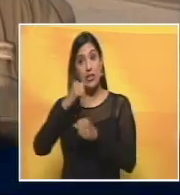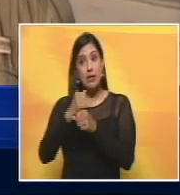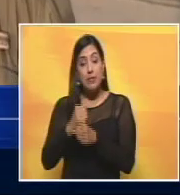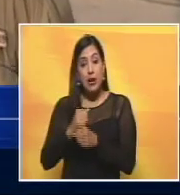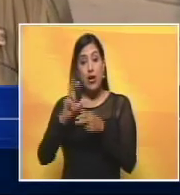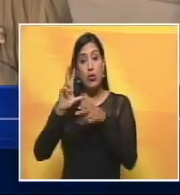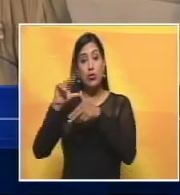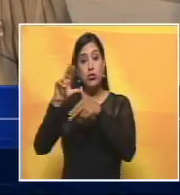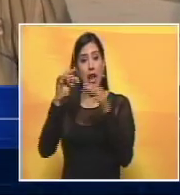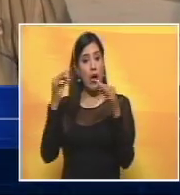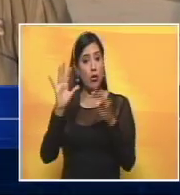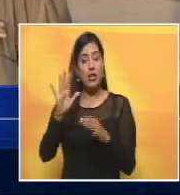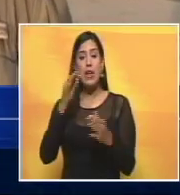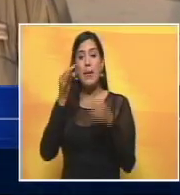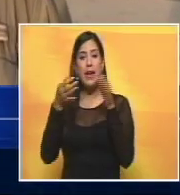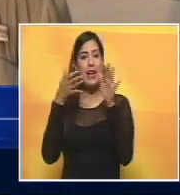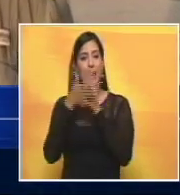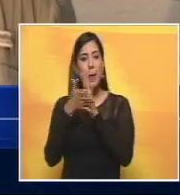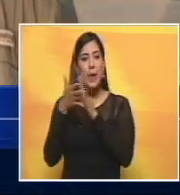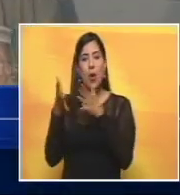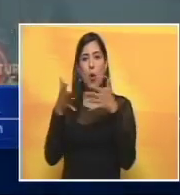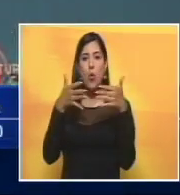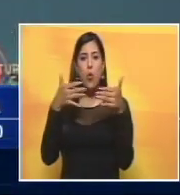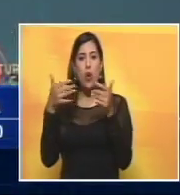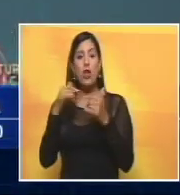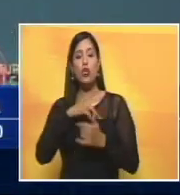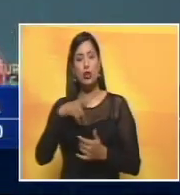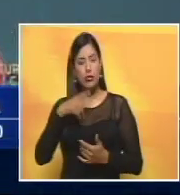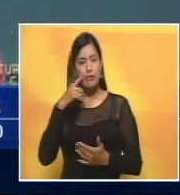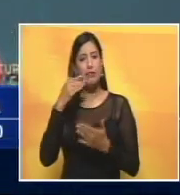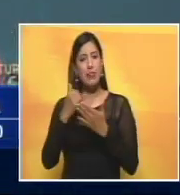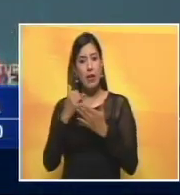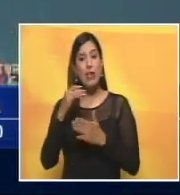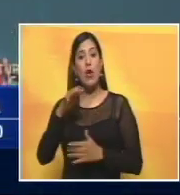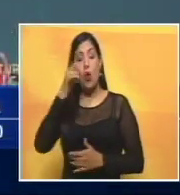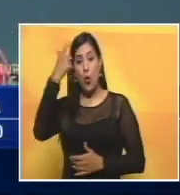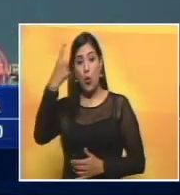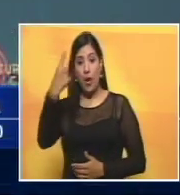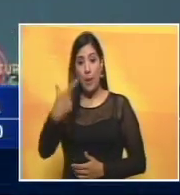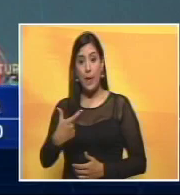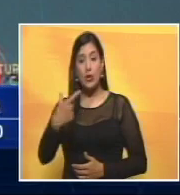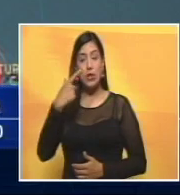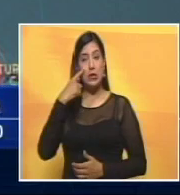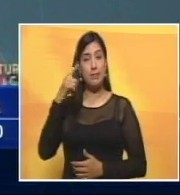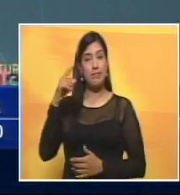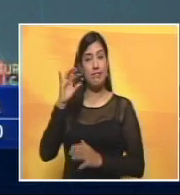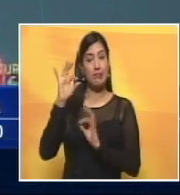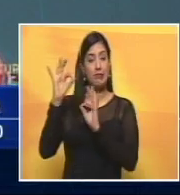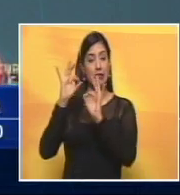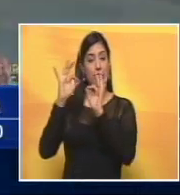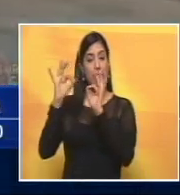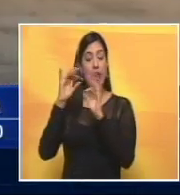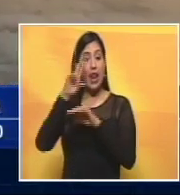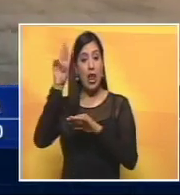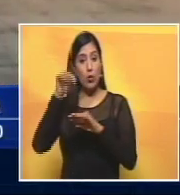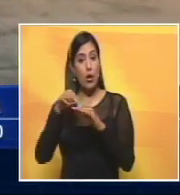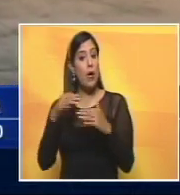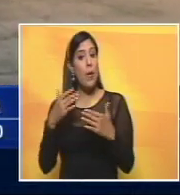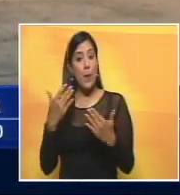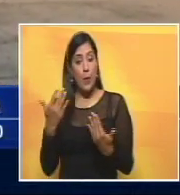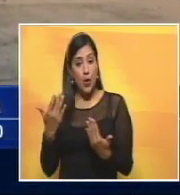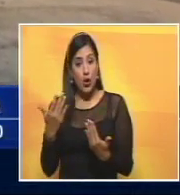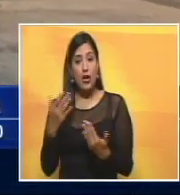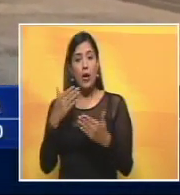este fenómeno natural para conocer su aliento. Y hemos percibido a un cubano que mira de reojo este fenómeno natural que